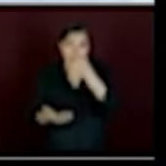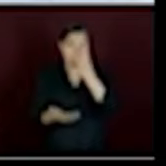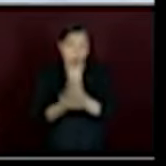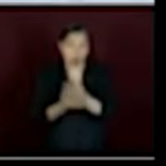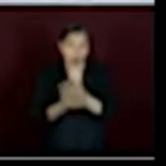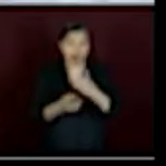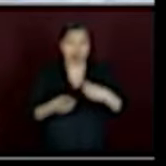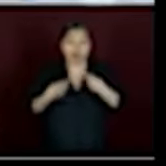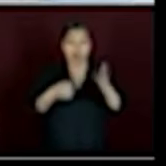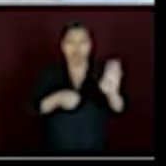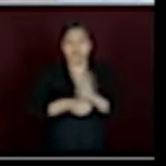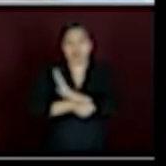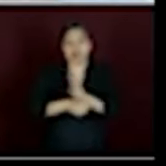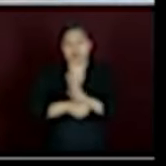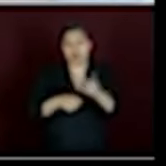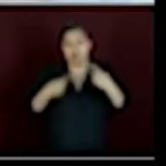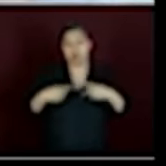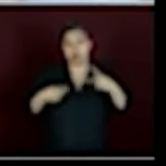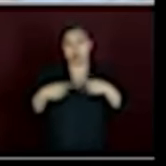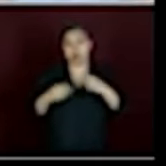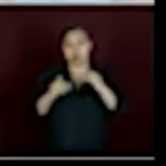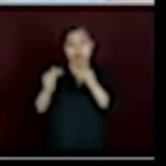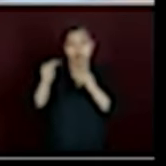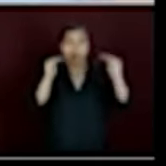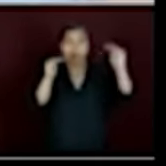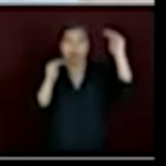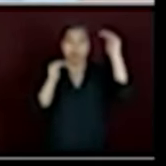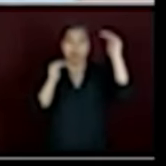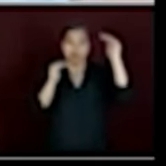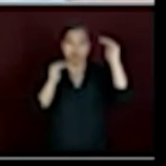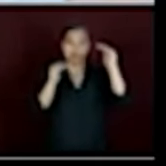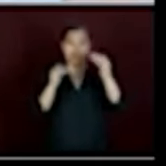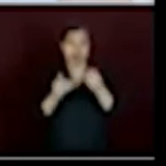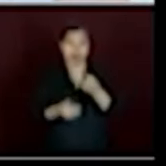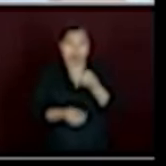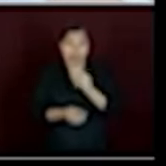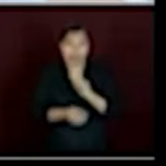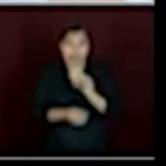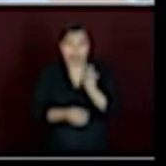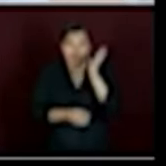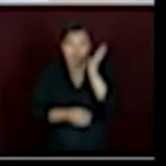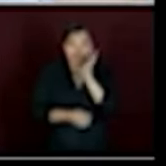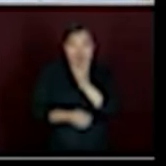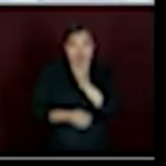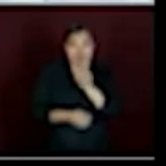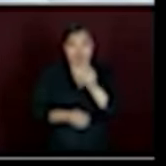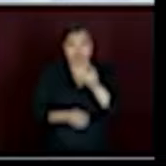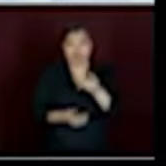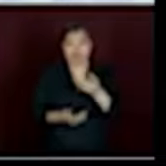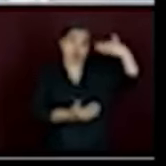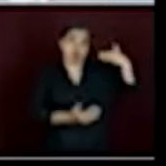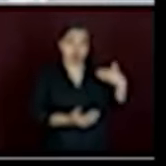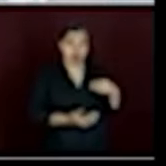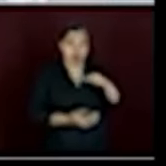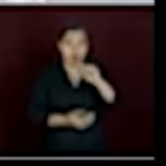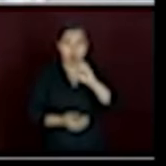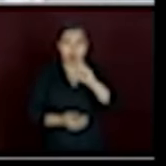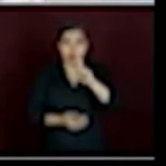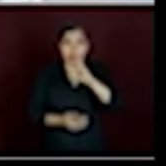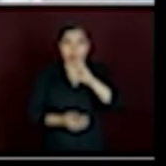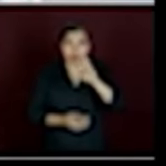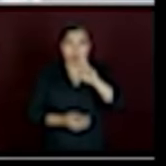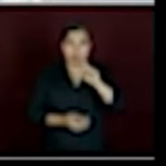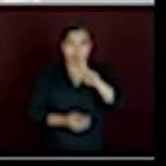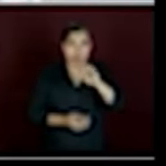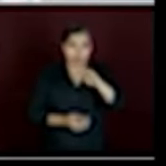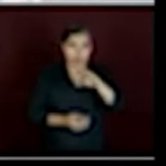¡ujole! ¿Cuánto me tardaré? ¿Una o dos horas para votar? No, mejor en la tarde vengo o mejor no voto. No, yo creo que se